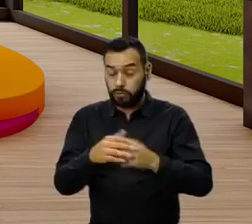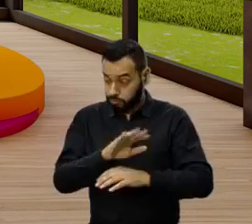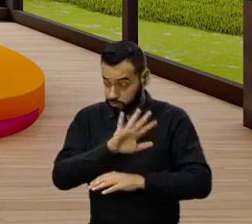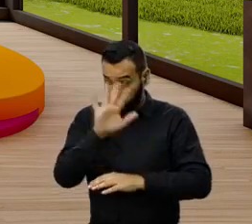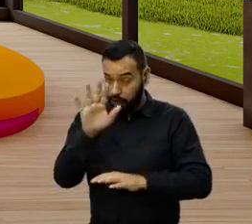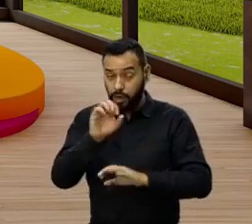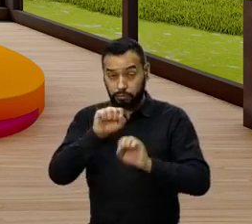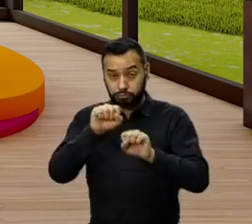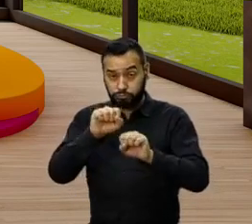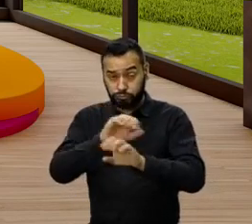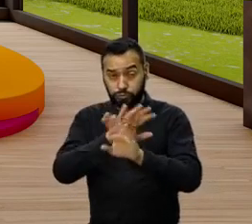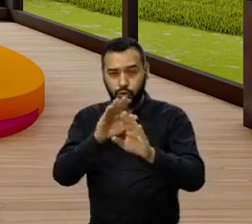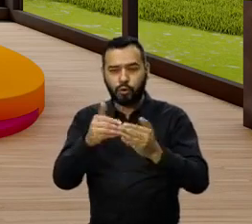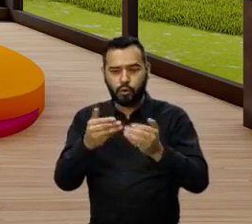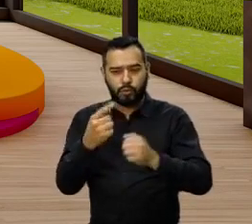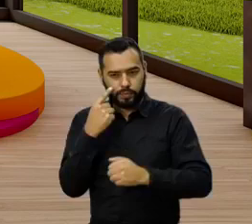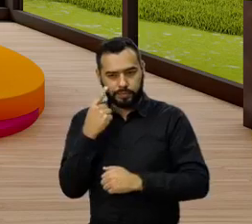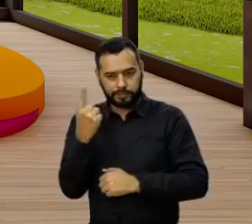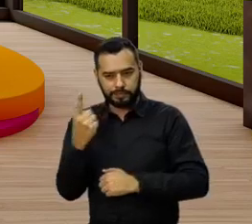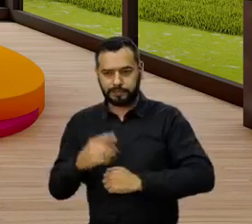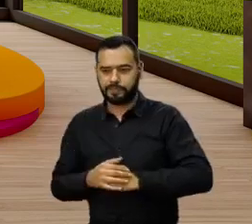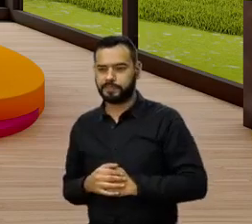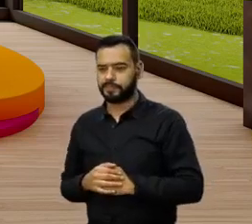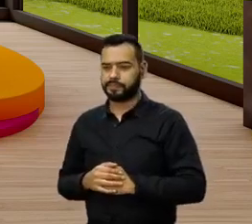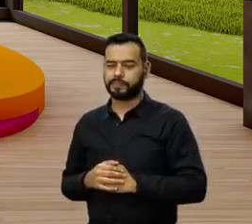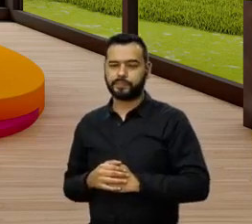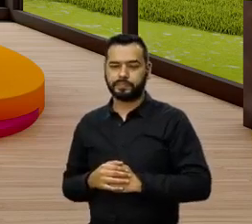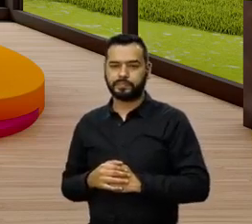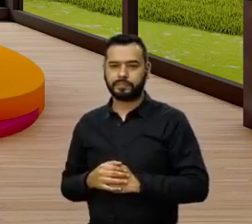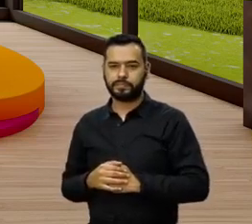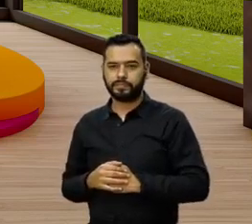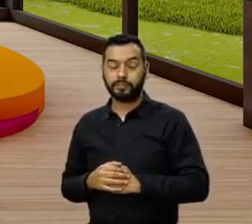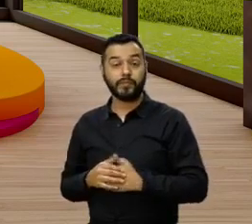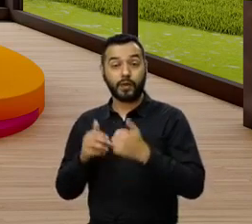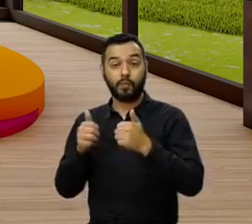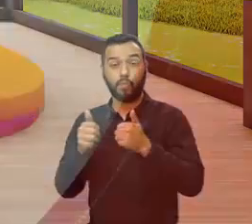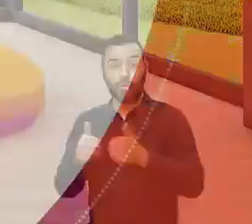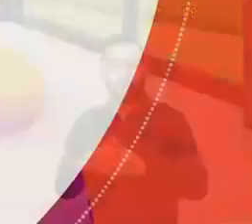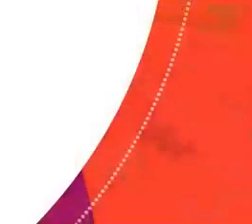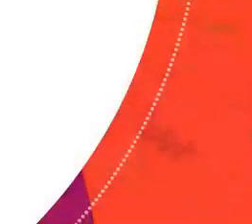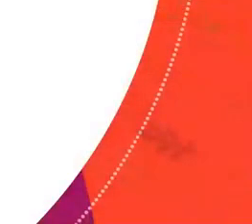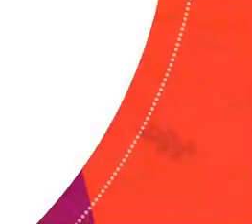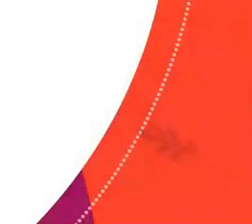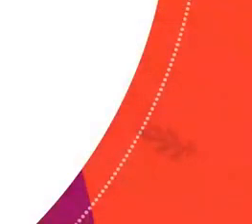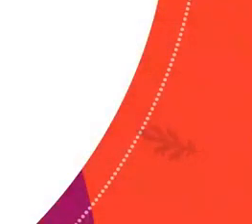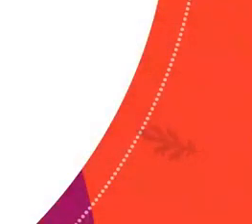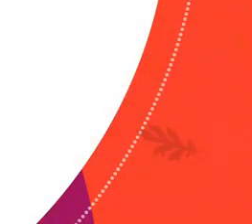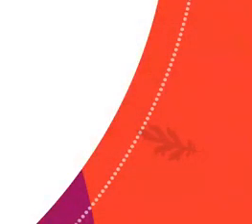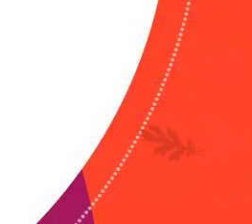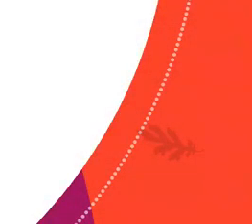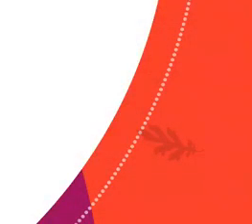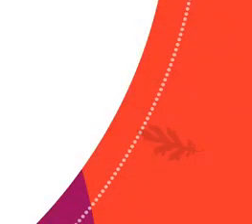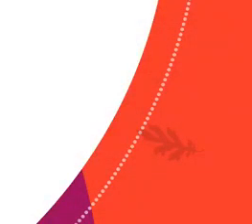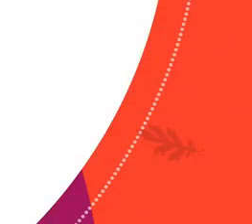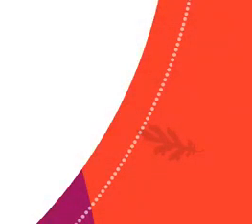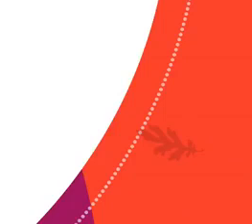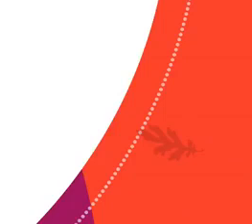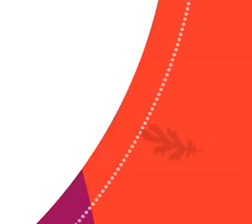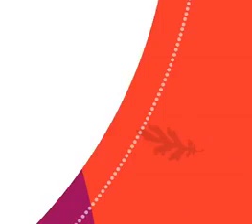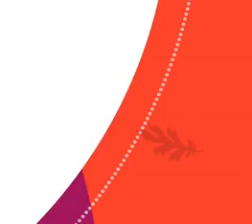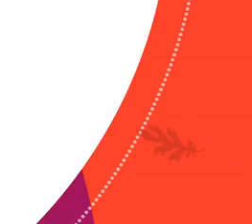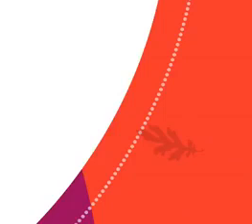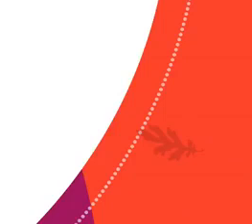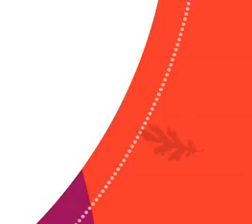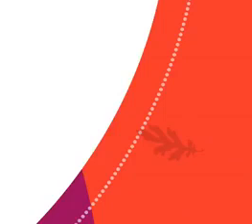para que ustedes vean cómo sería bueno vamos en este momento listo tenemos ya